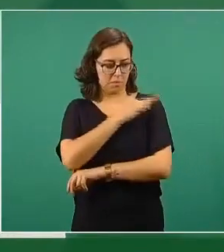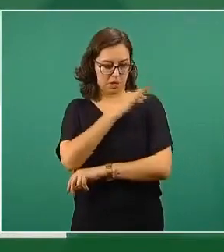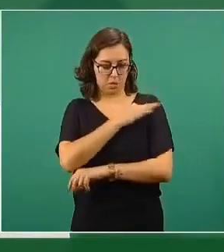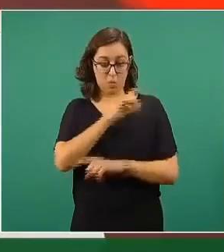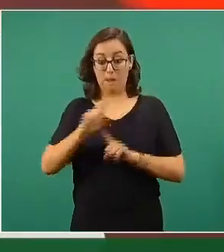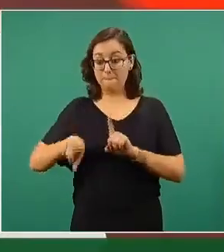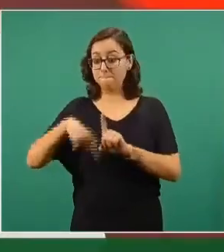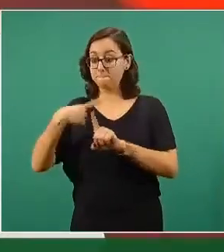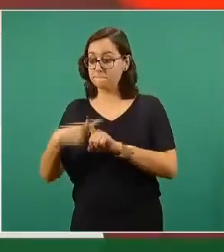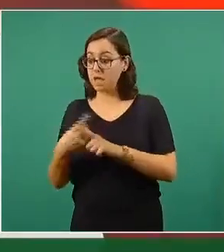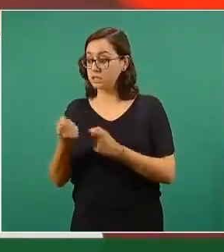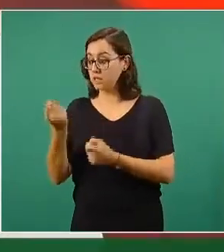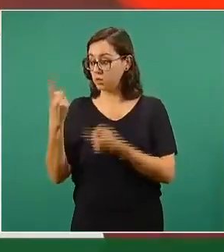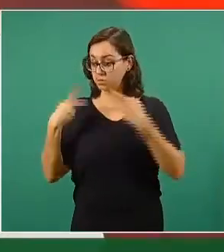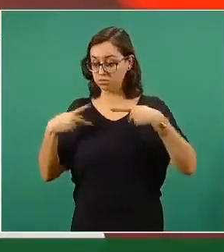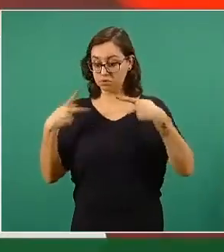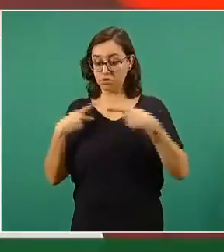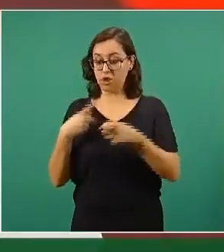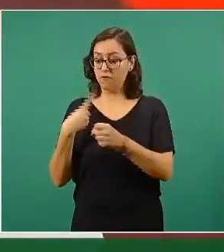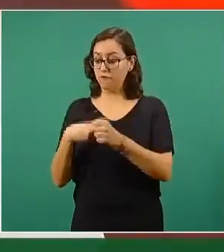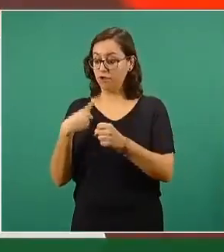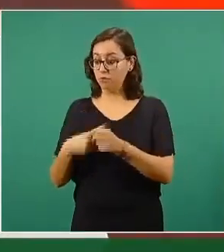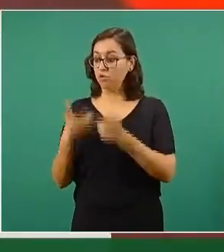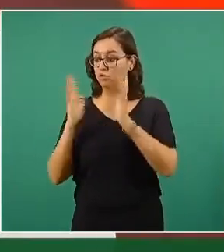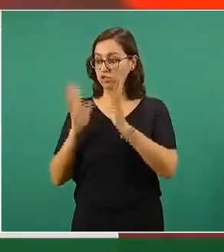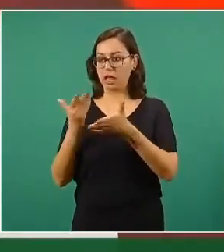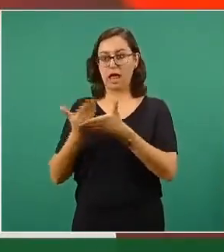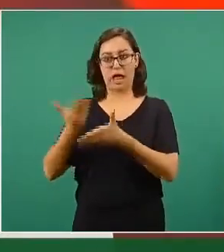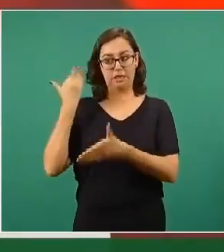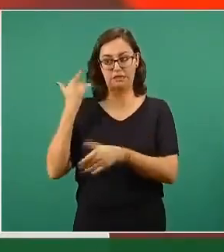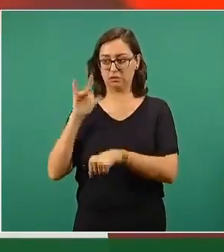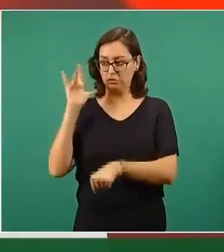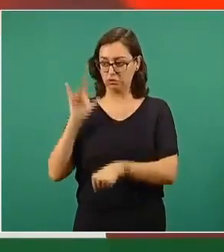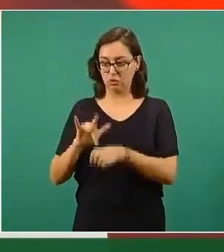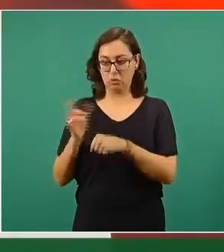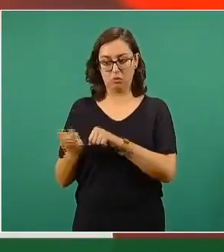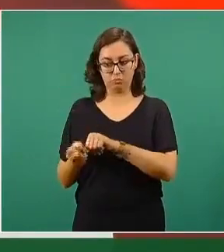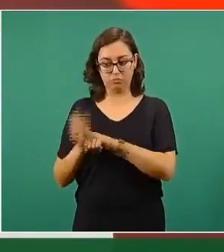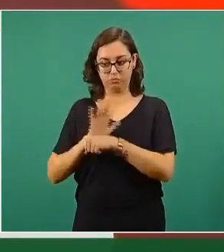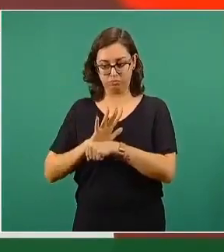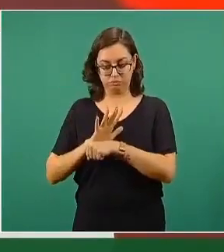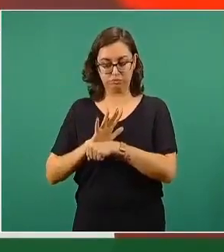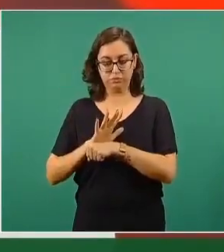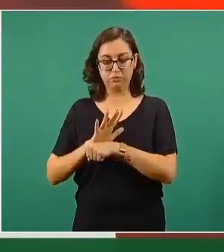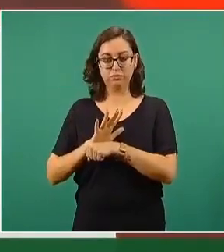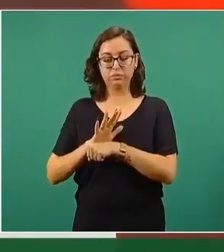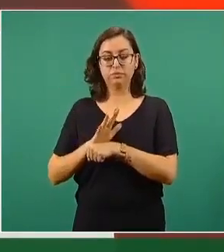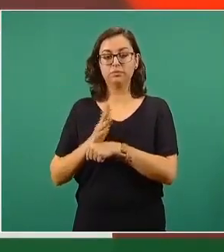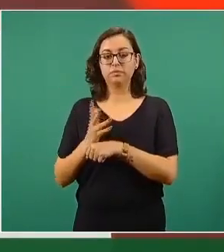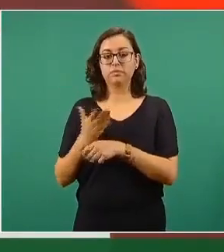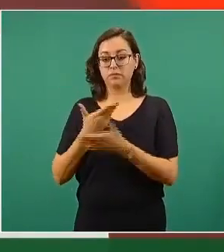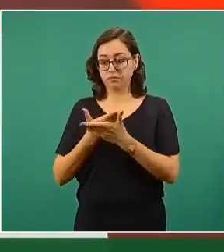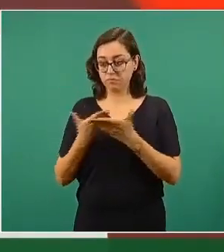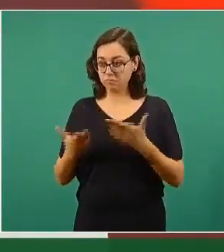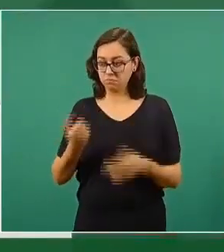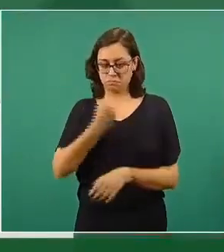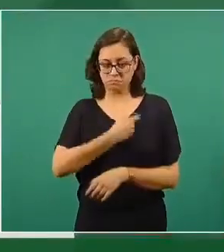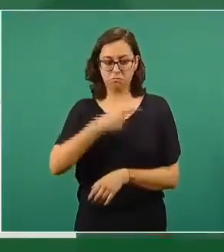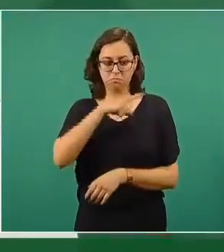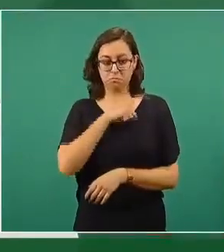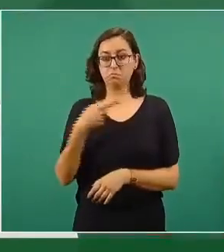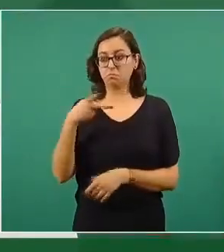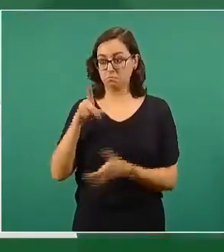personas que sabemos ya tienen anticuerpos contra COVID, mayormente por la historia de infección, que